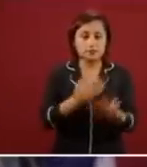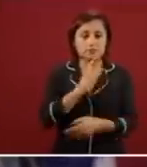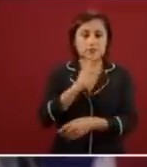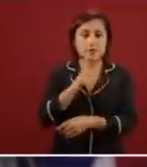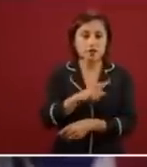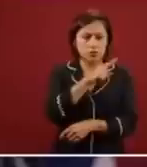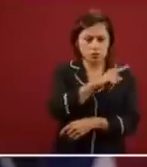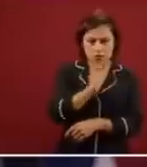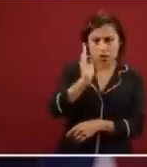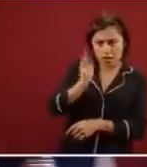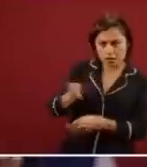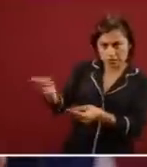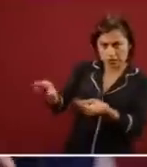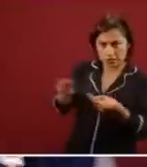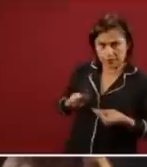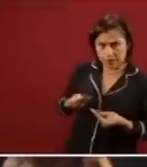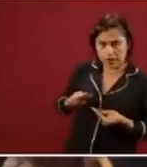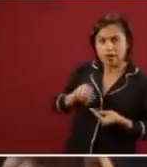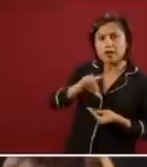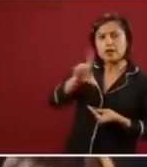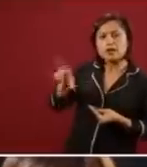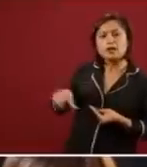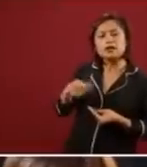en pie? Es que no es conmigo,